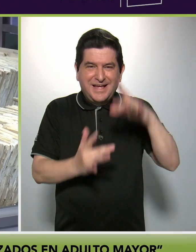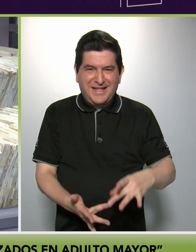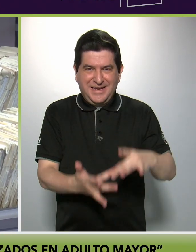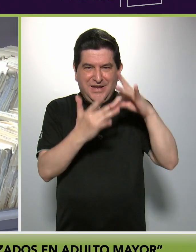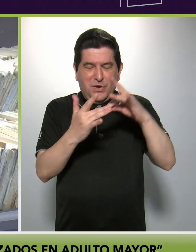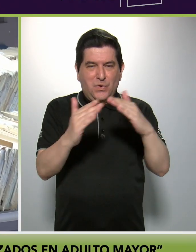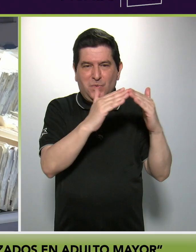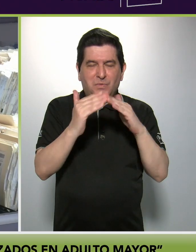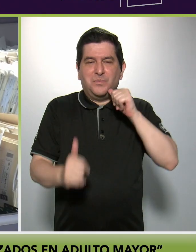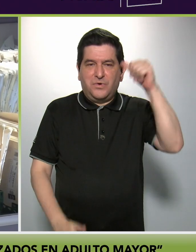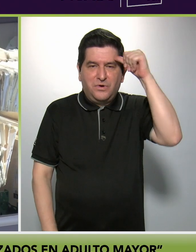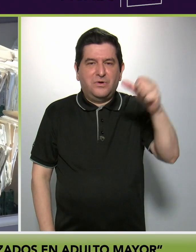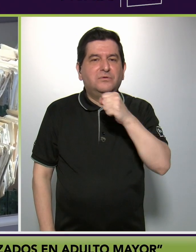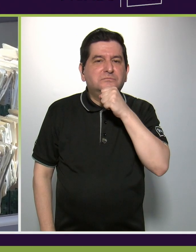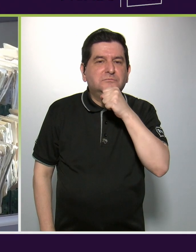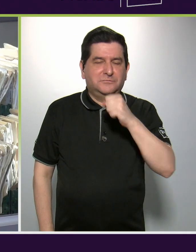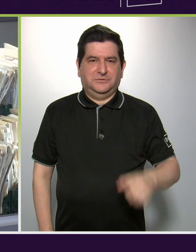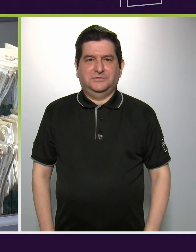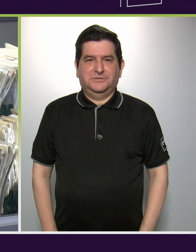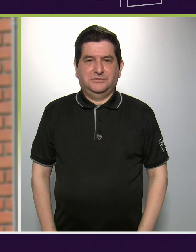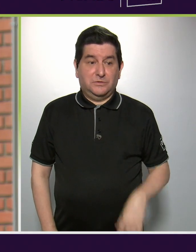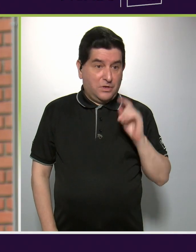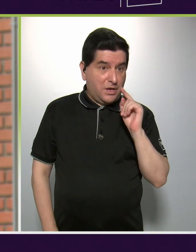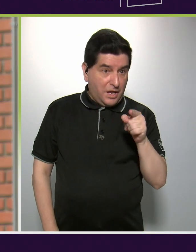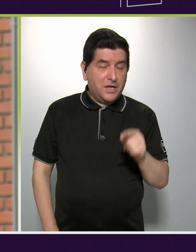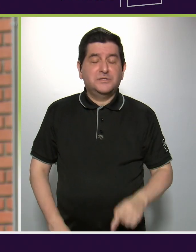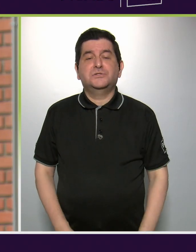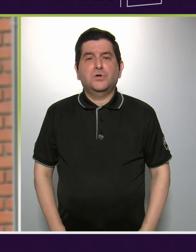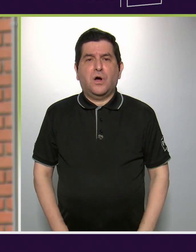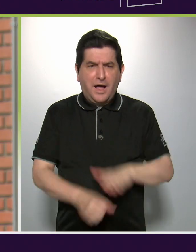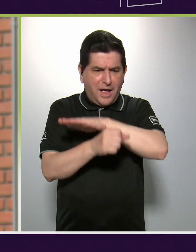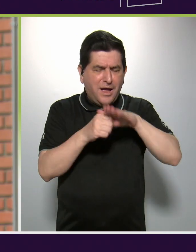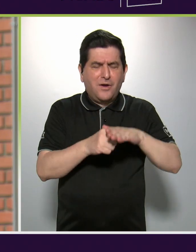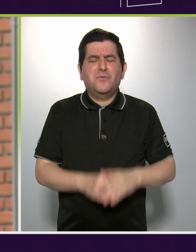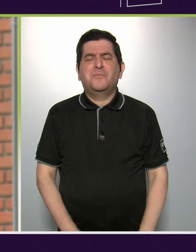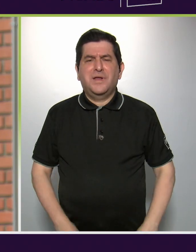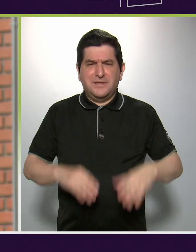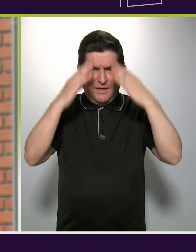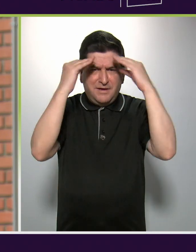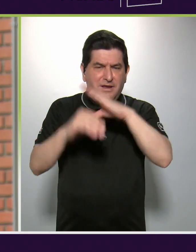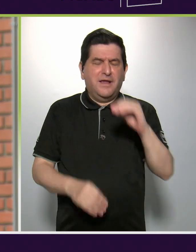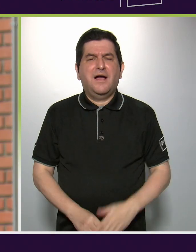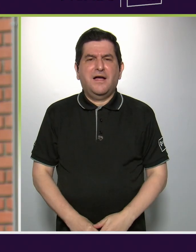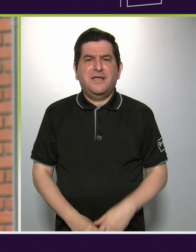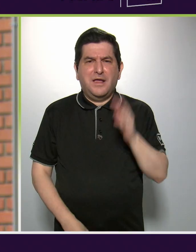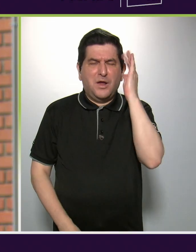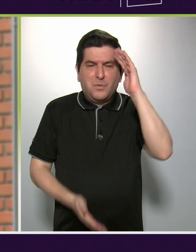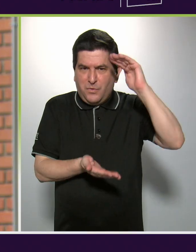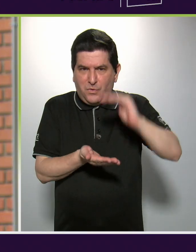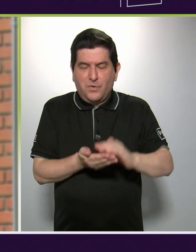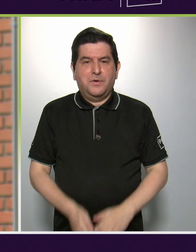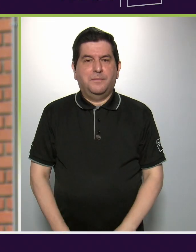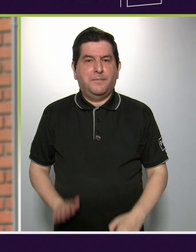estudios especializados en población adulta mayor, llenaría muchos de estos vacíos y muchas de estas inquietudes que hoy estamos conversando. El simple